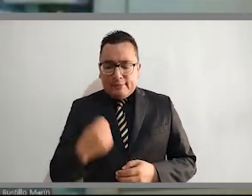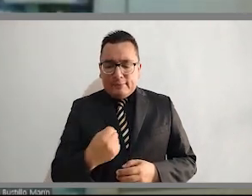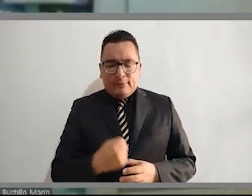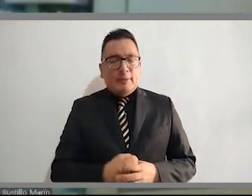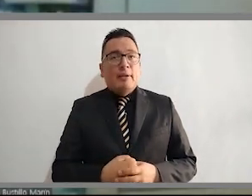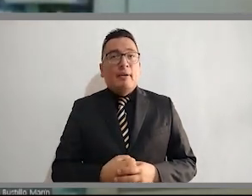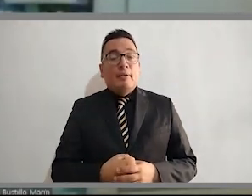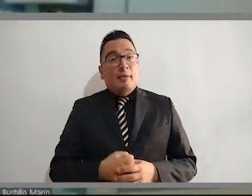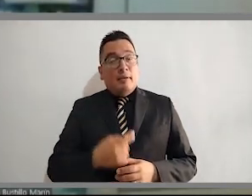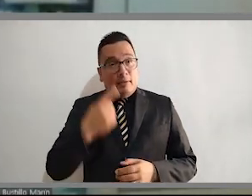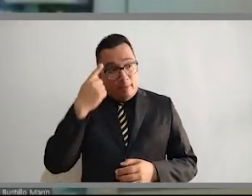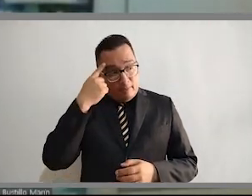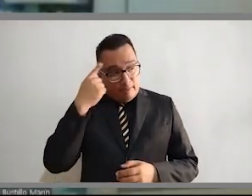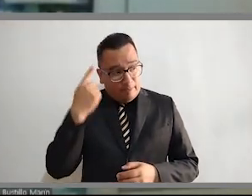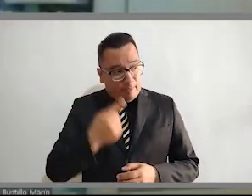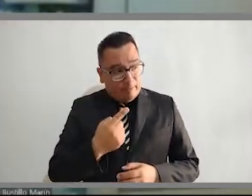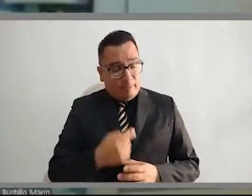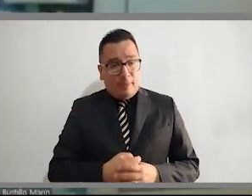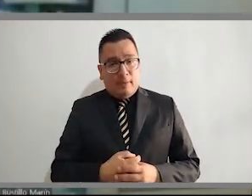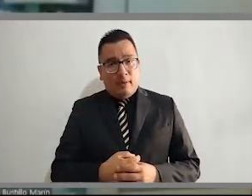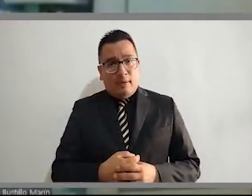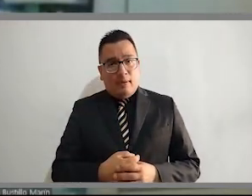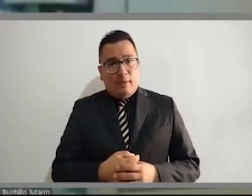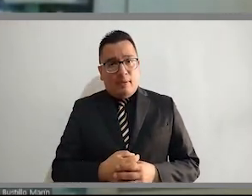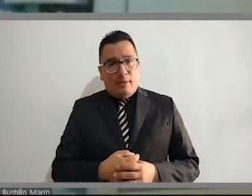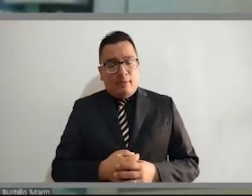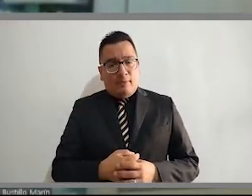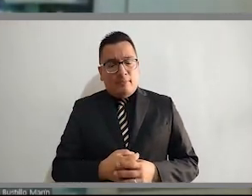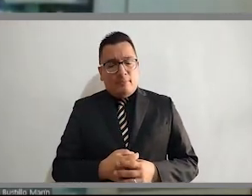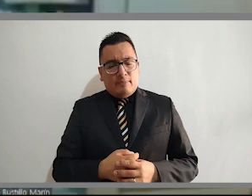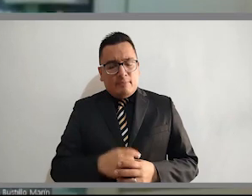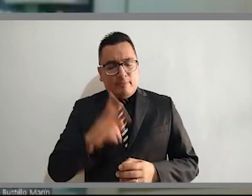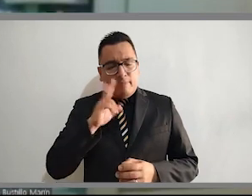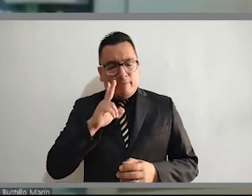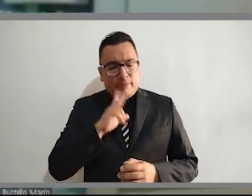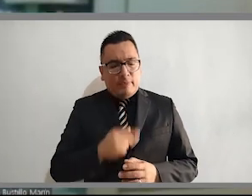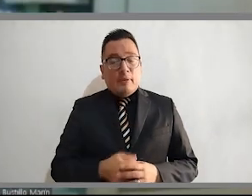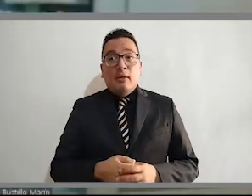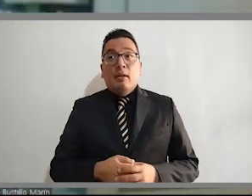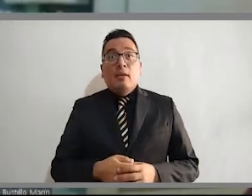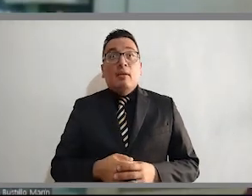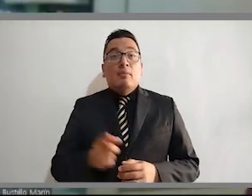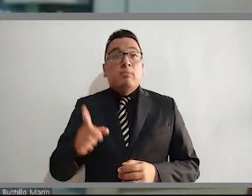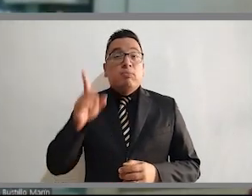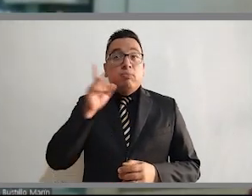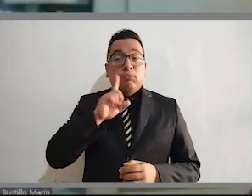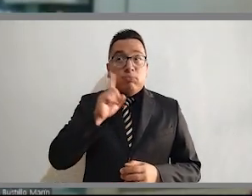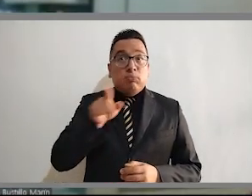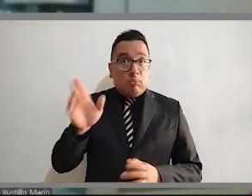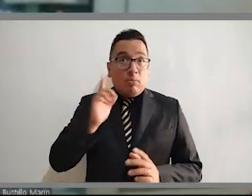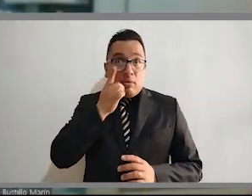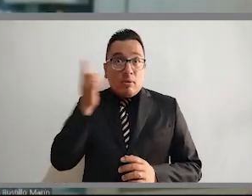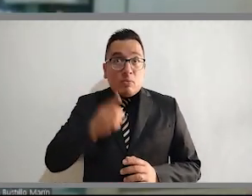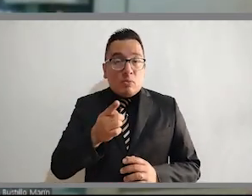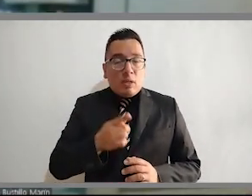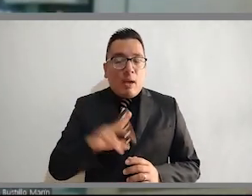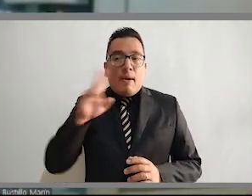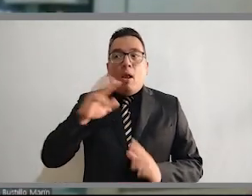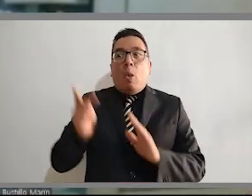tratar de evitar a toda costa de revictimizarla si ella ya se atrevió a